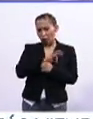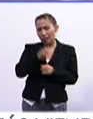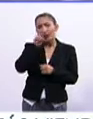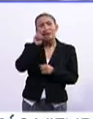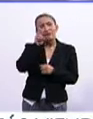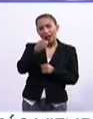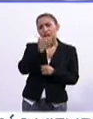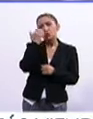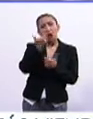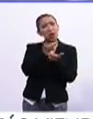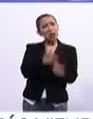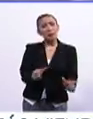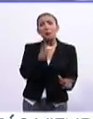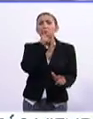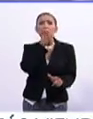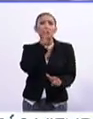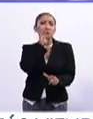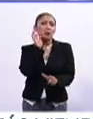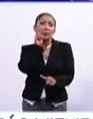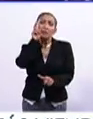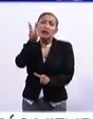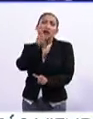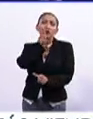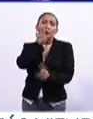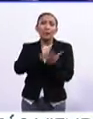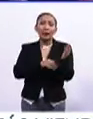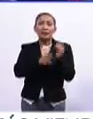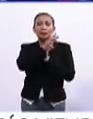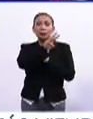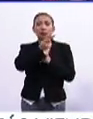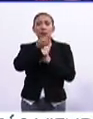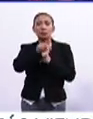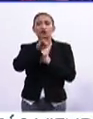de las escuelas y los padres de familia en la página